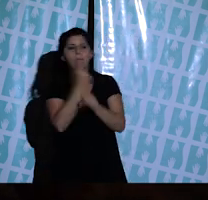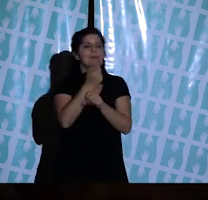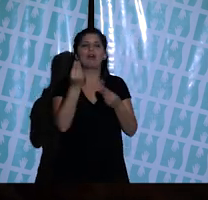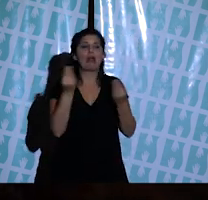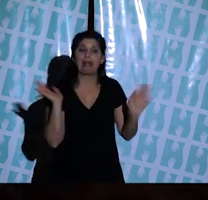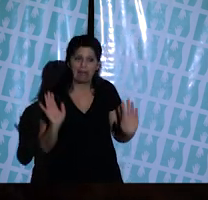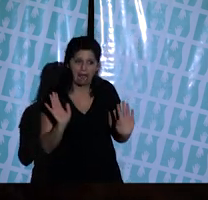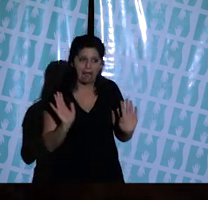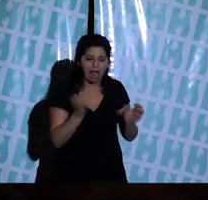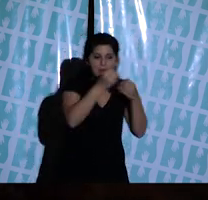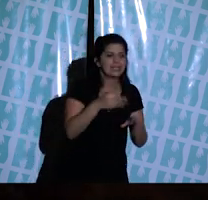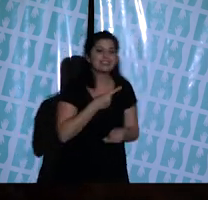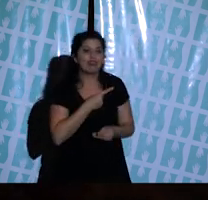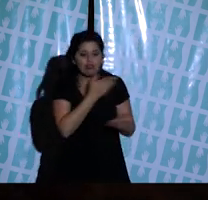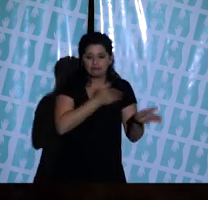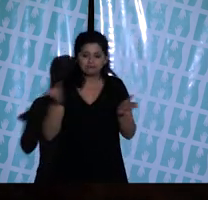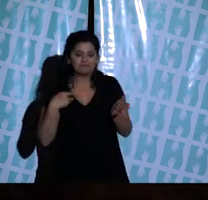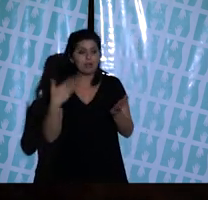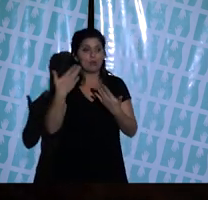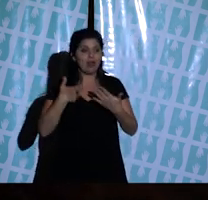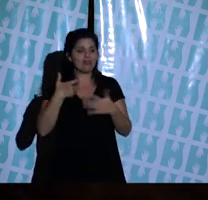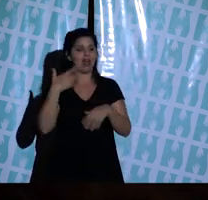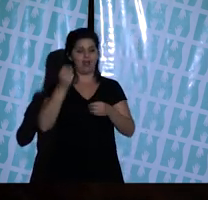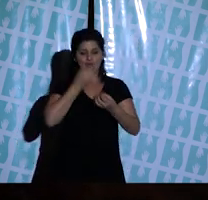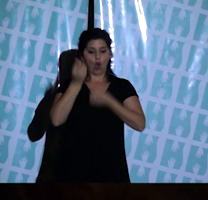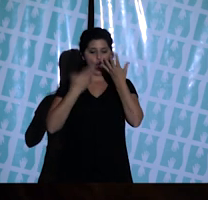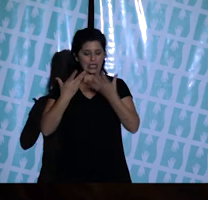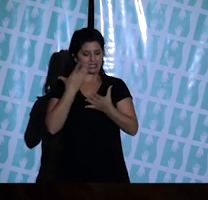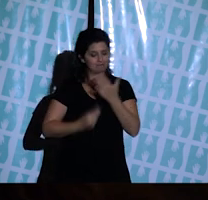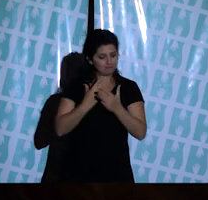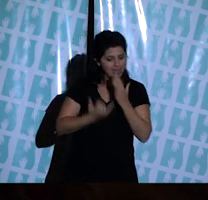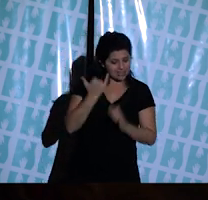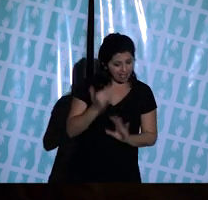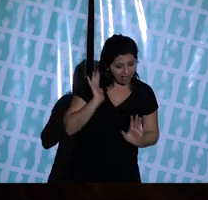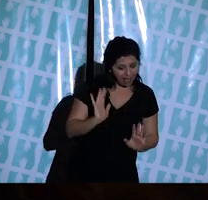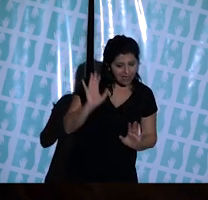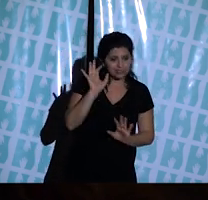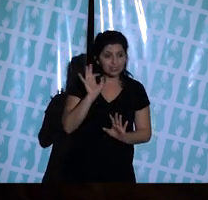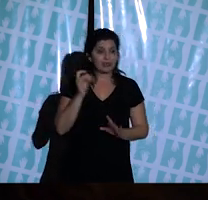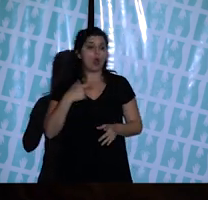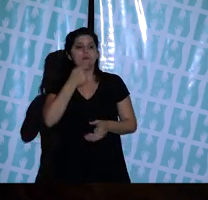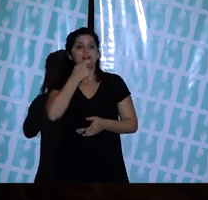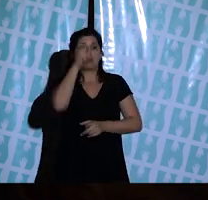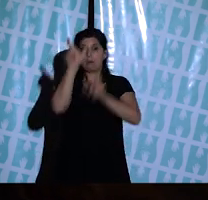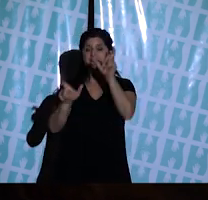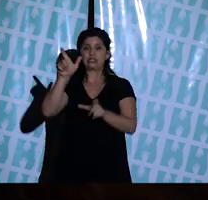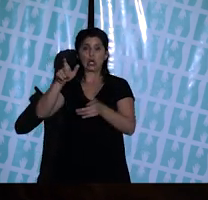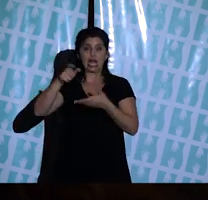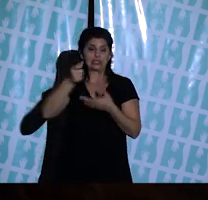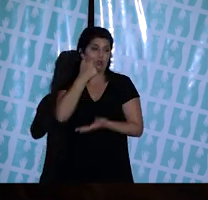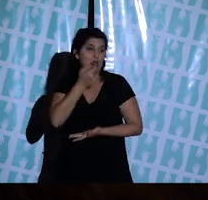Alguien tiene una vulnerabilidad biológica. No todos los que consumen drogas van a desarrollar una adicción, más